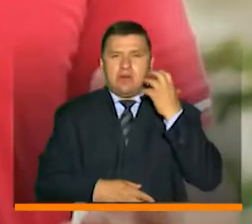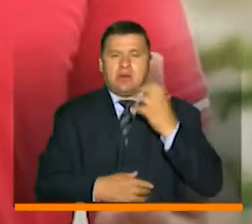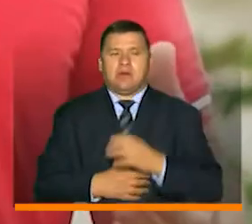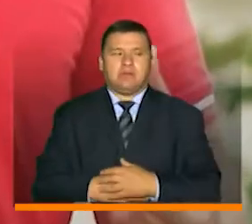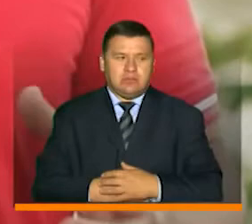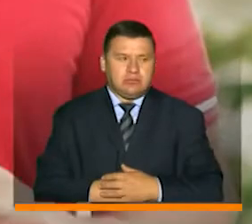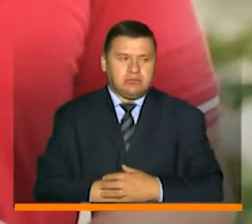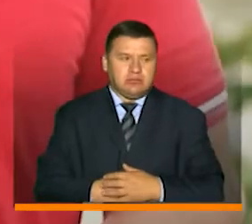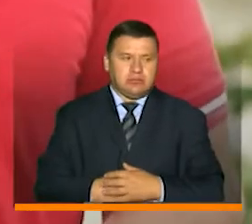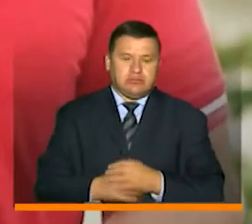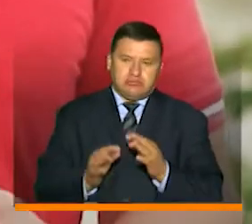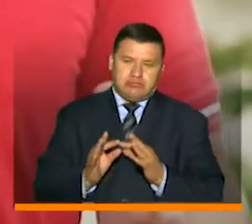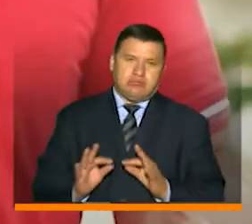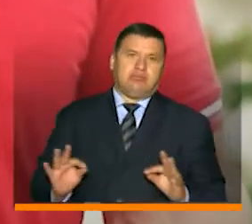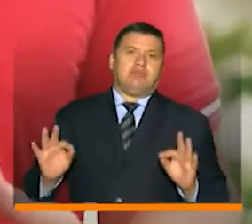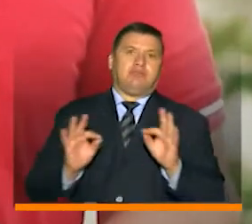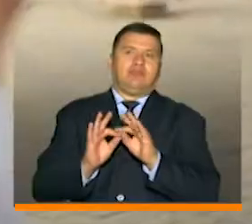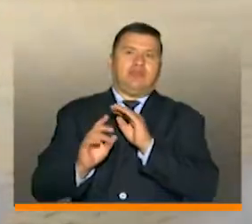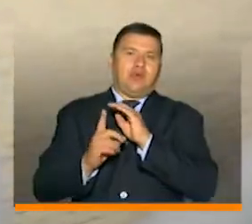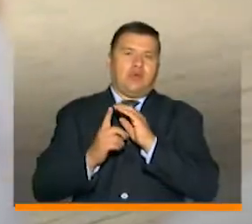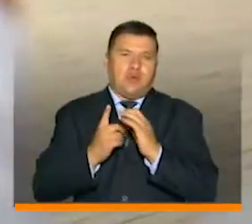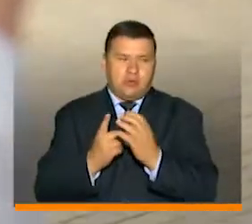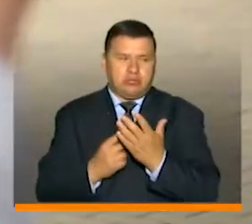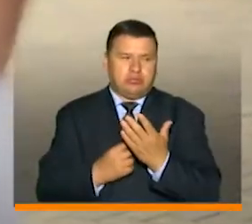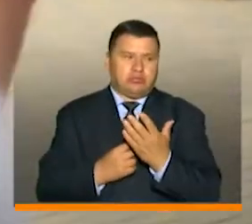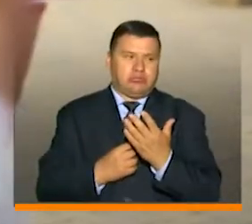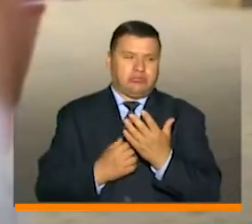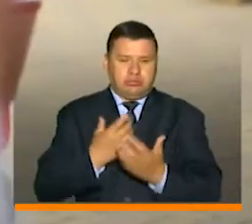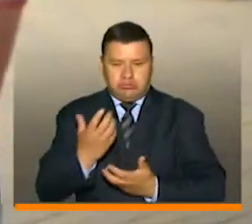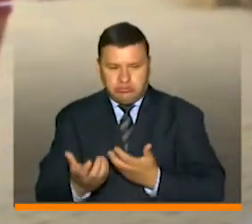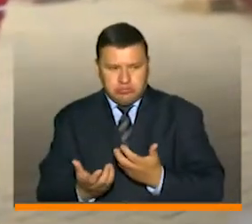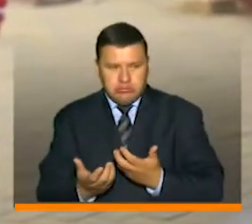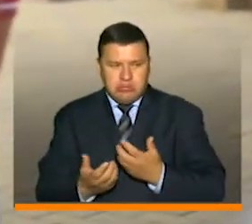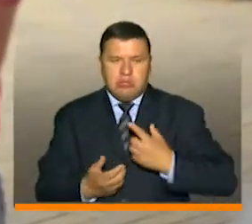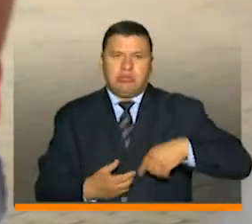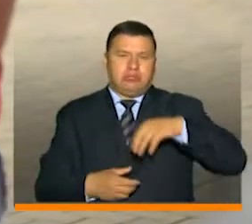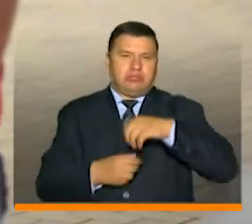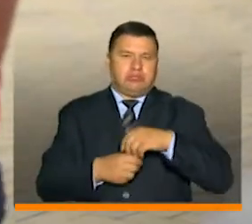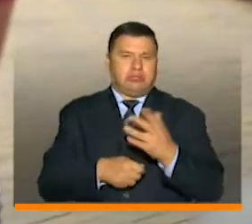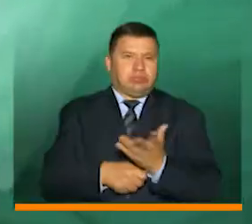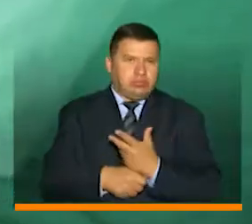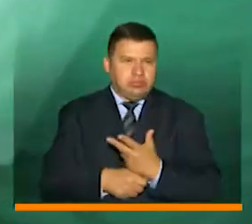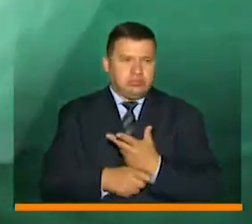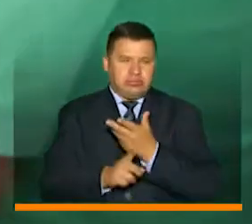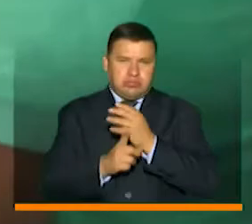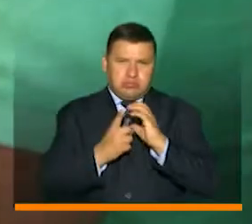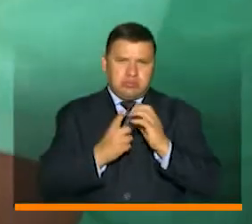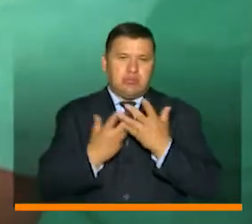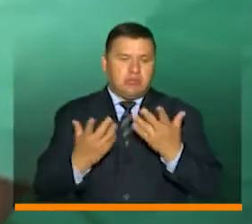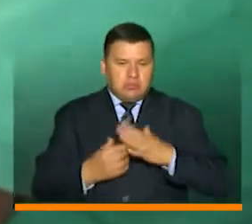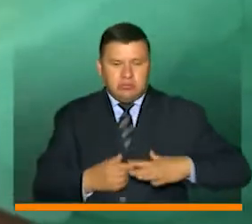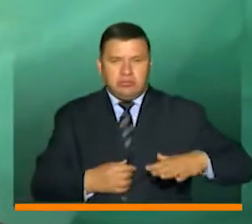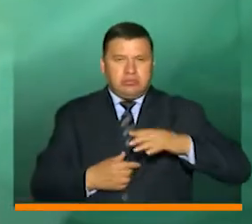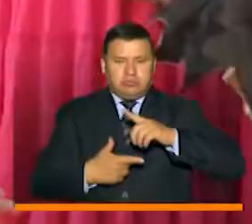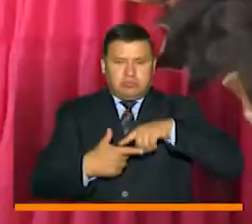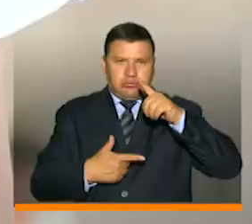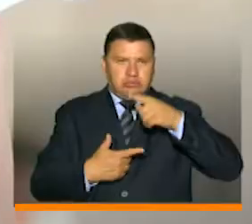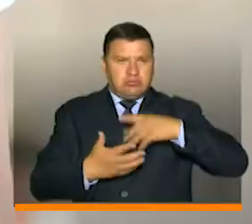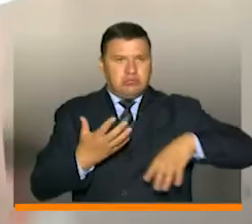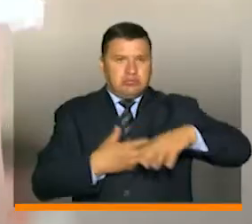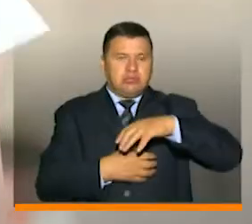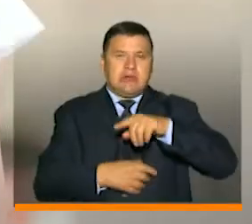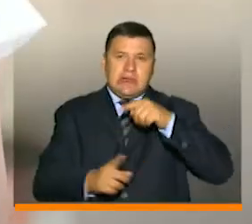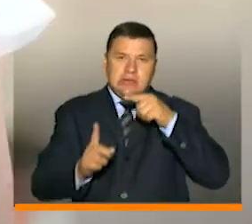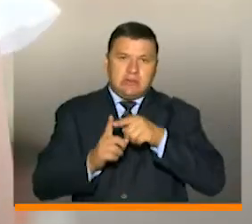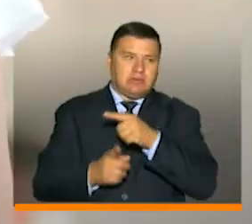Va a ser de gran importancia cultural, gastronómica, donde las artes, donde la cultura, donde la economía va a fluir.